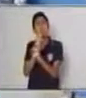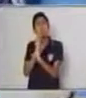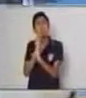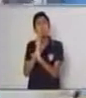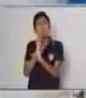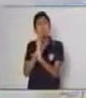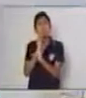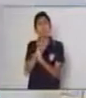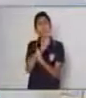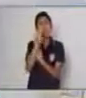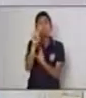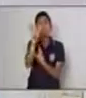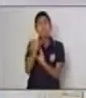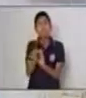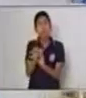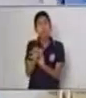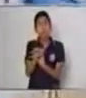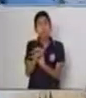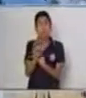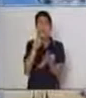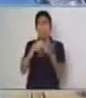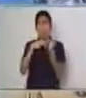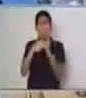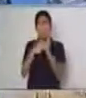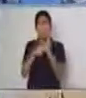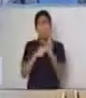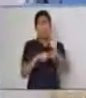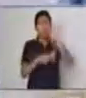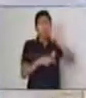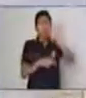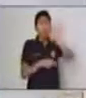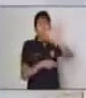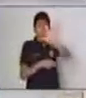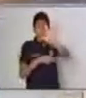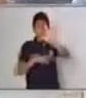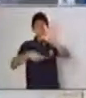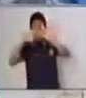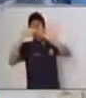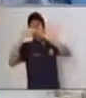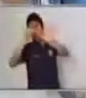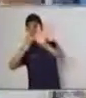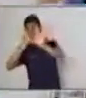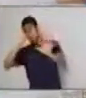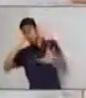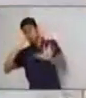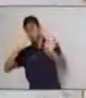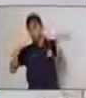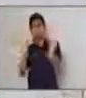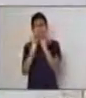Esto nos dice que el mínimo común múltiplo entre 45 y 75 es entonces